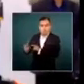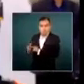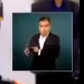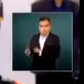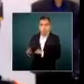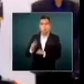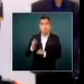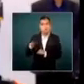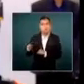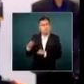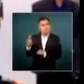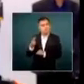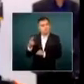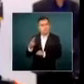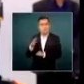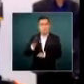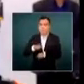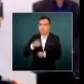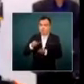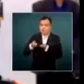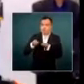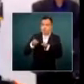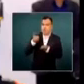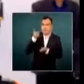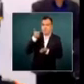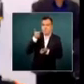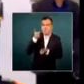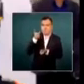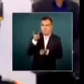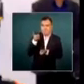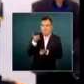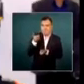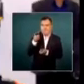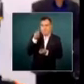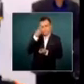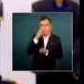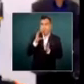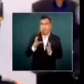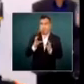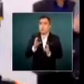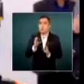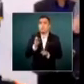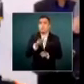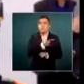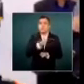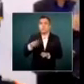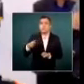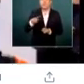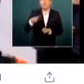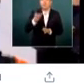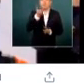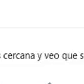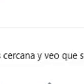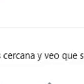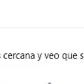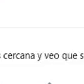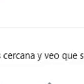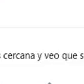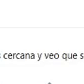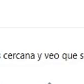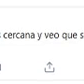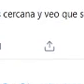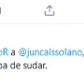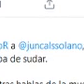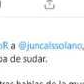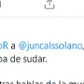33 mil millones de pesos el pago millonario a su adulador krause y sobre el asesinato de giovanni lópez ahí está todo